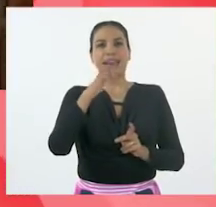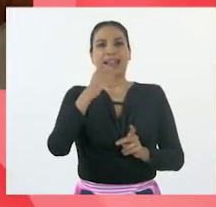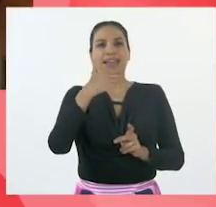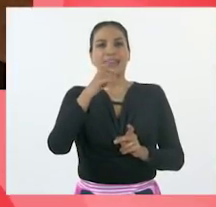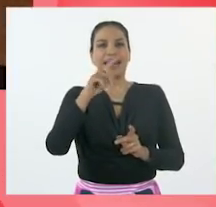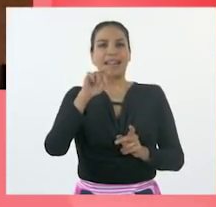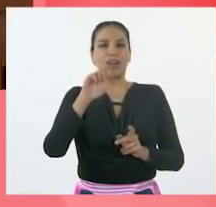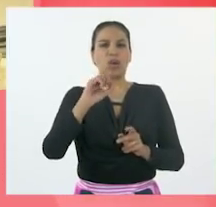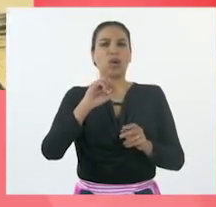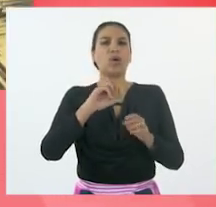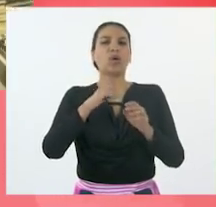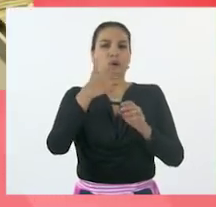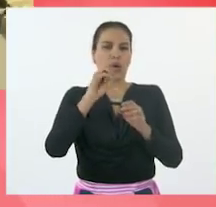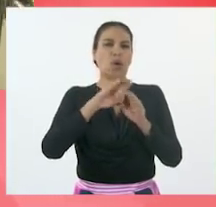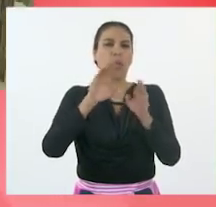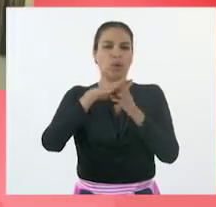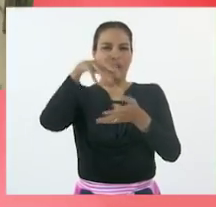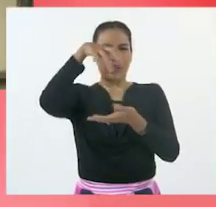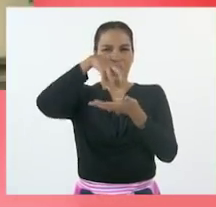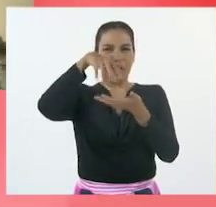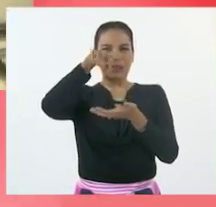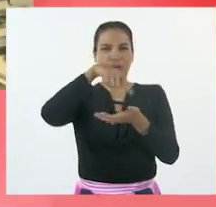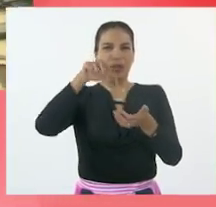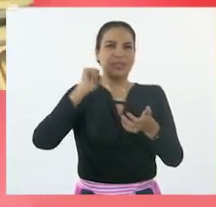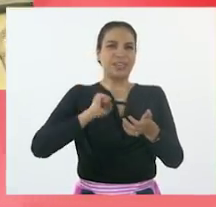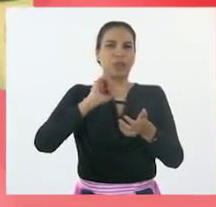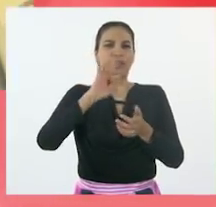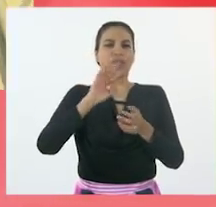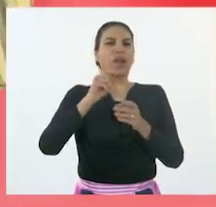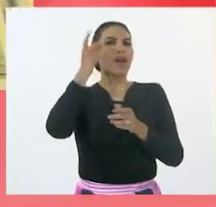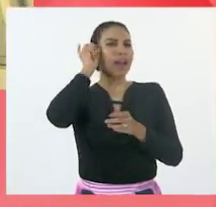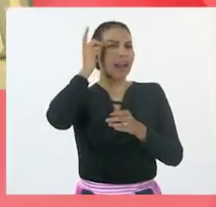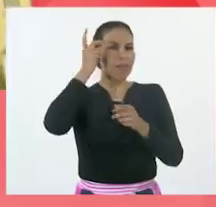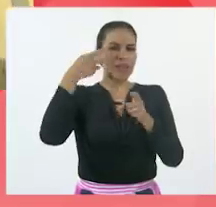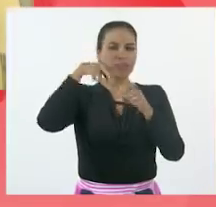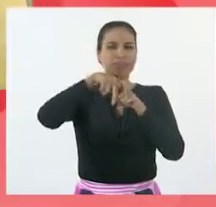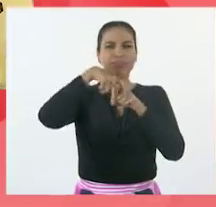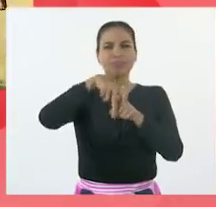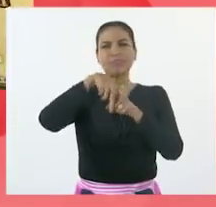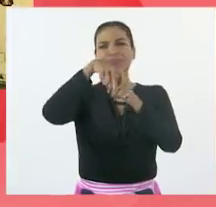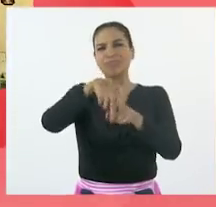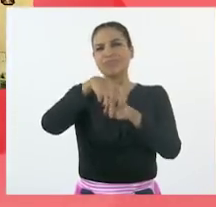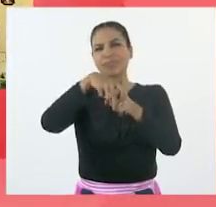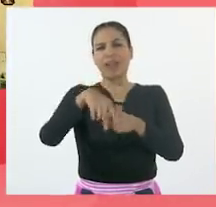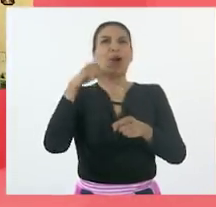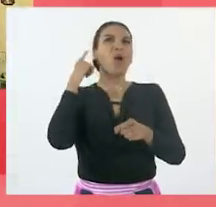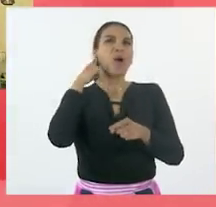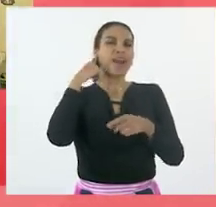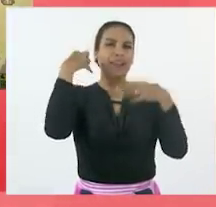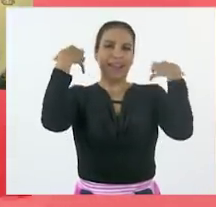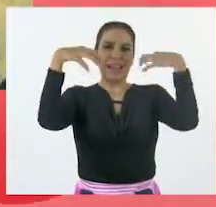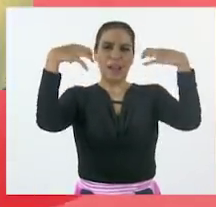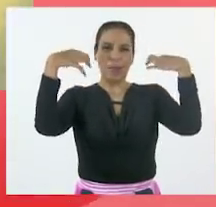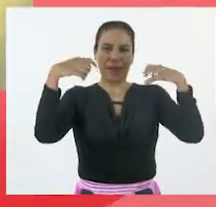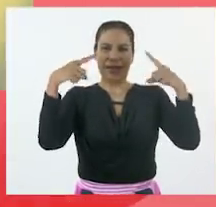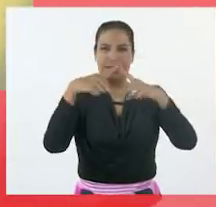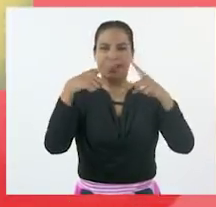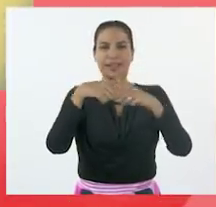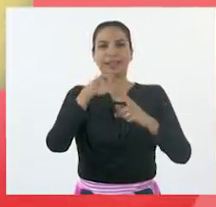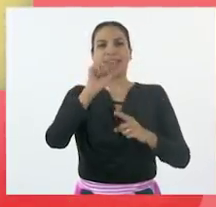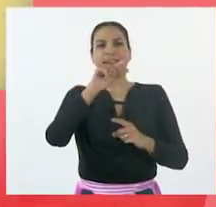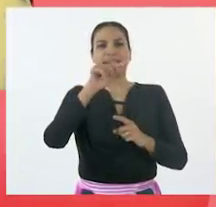del siglo XIX o dar un paseo a caballo mientras escuchas las campanas del Templo de Santa María. Al